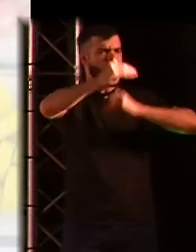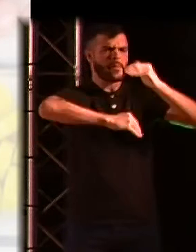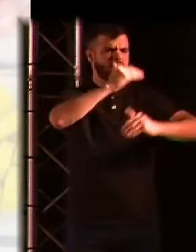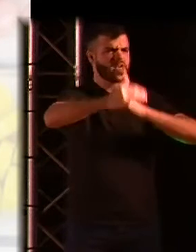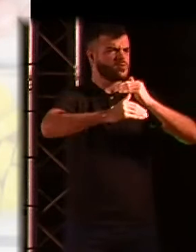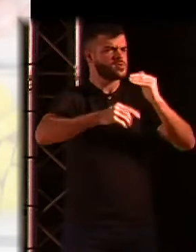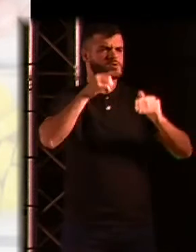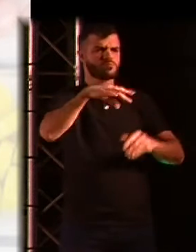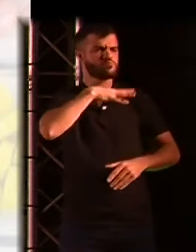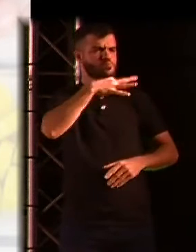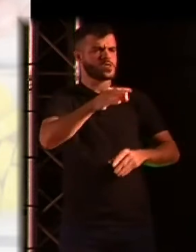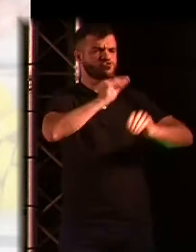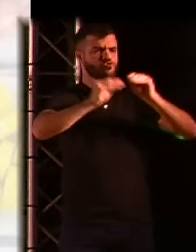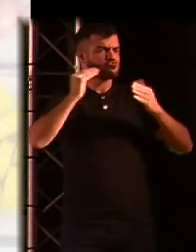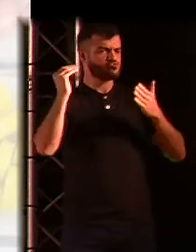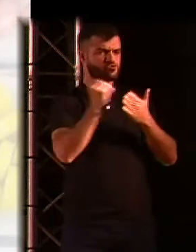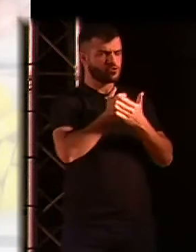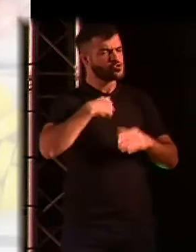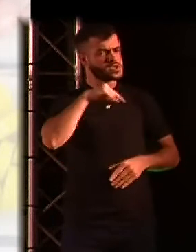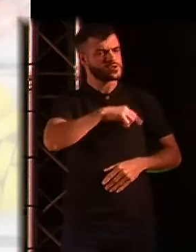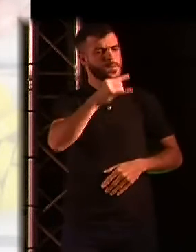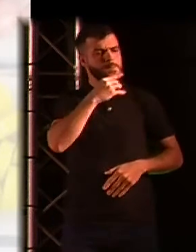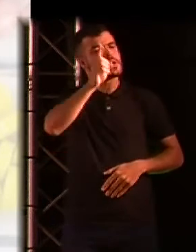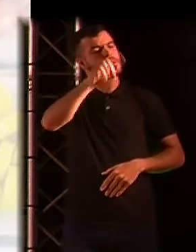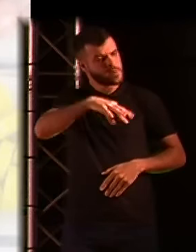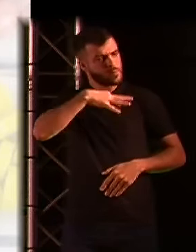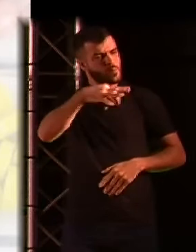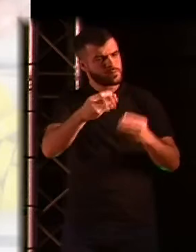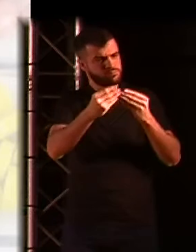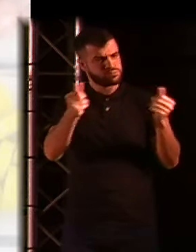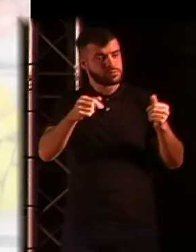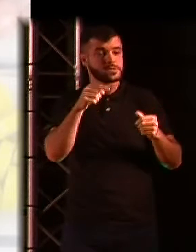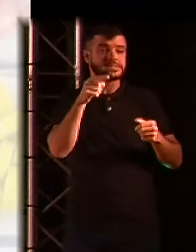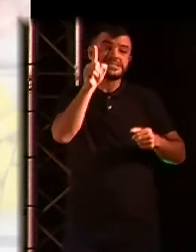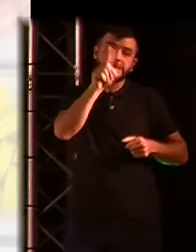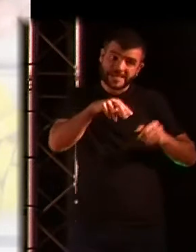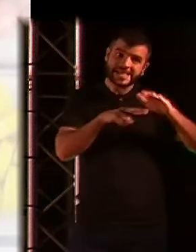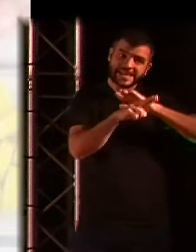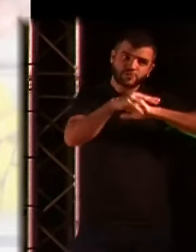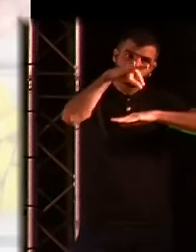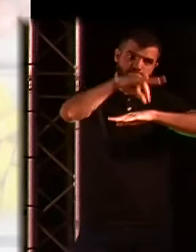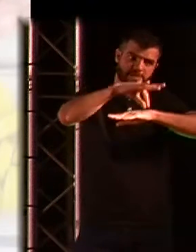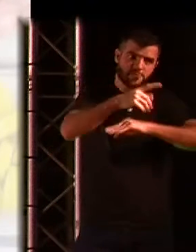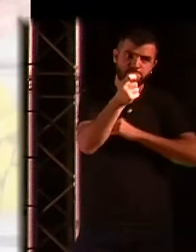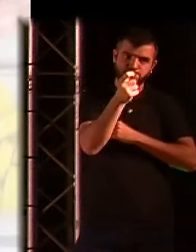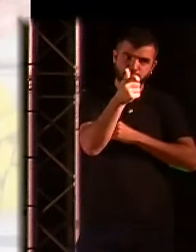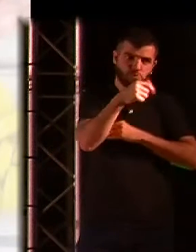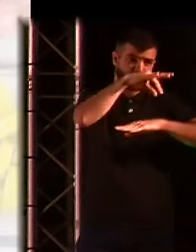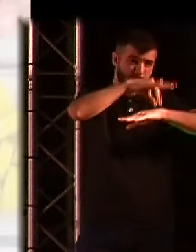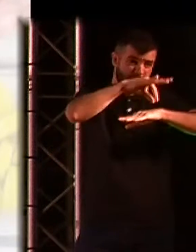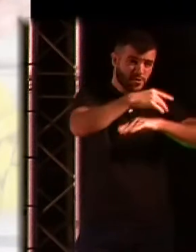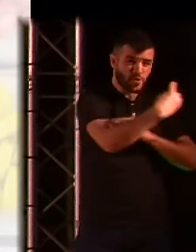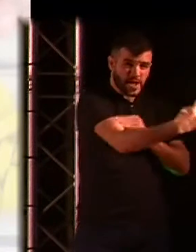los malestares. Hay escasos recursos médicos. Cada médico tiene 7 minutos por consulta.